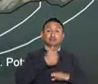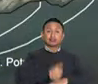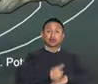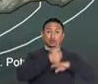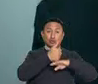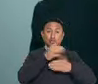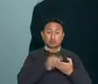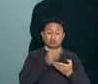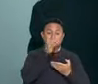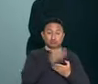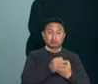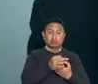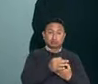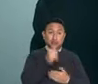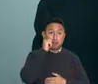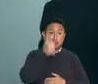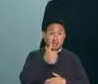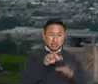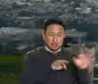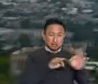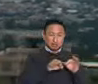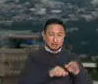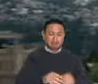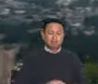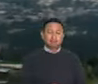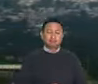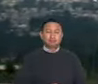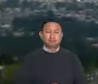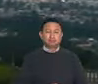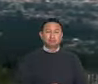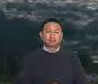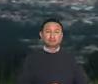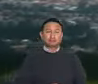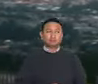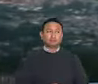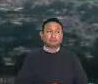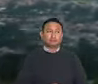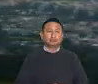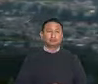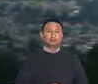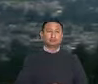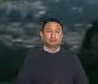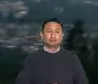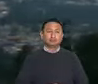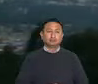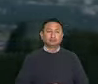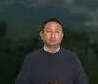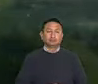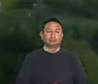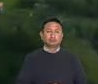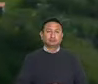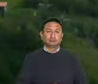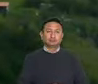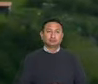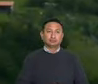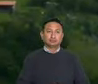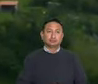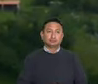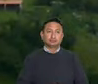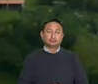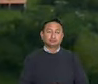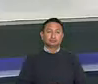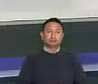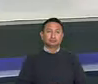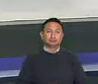autoridad cantonal en la siguiente entrega. Con imágenes de Pablo González, informó Javier